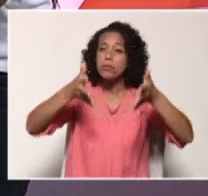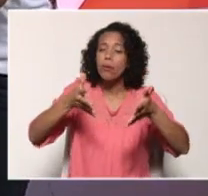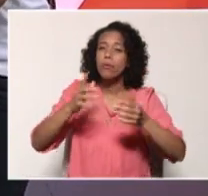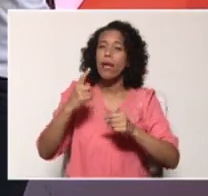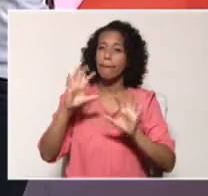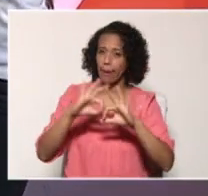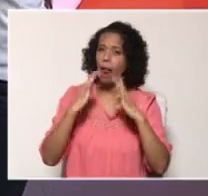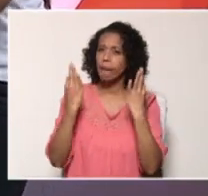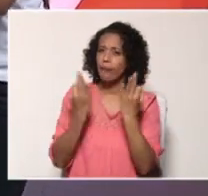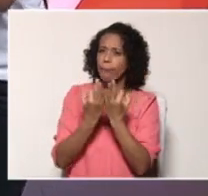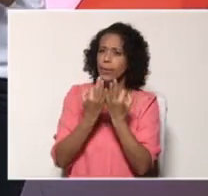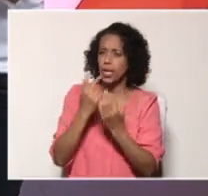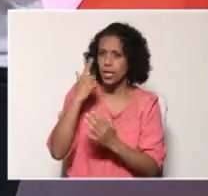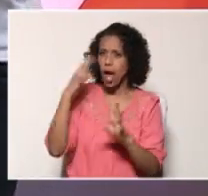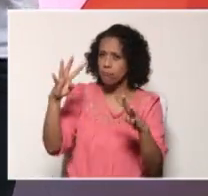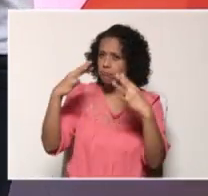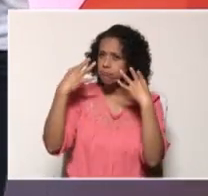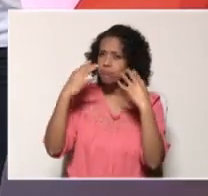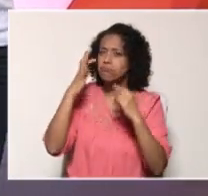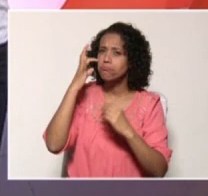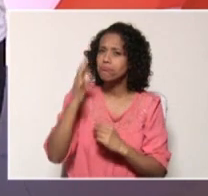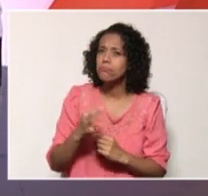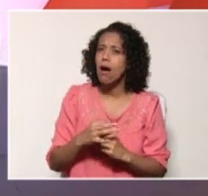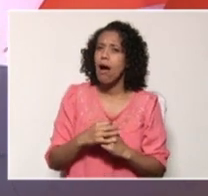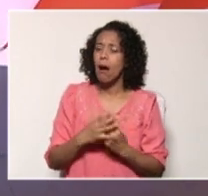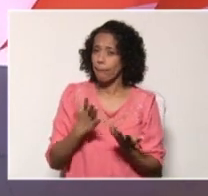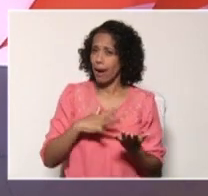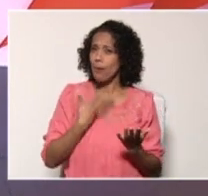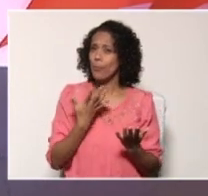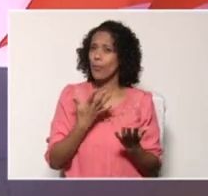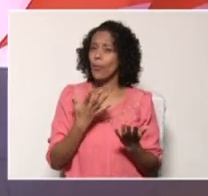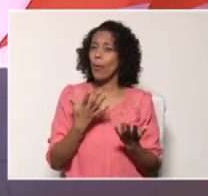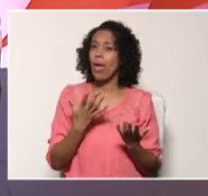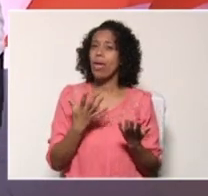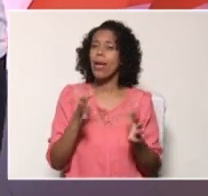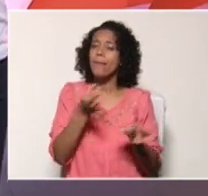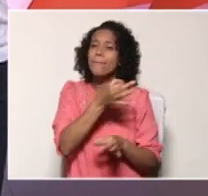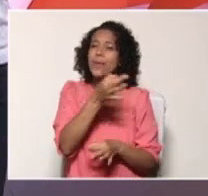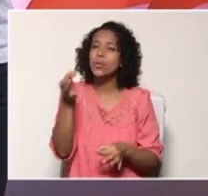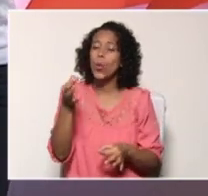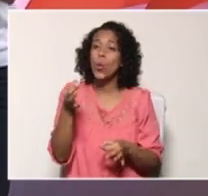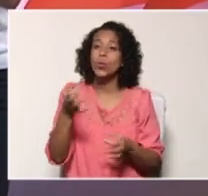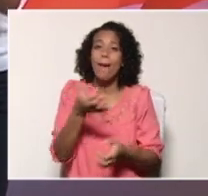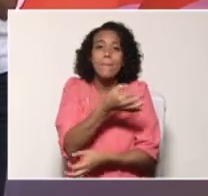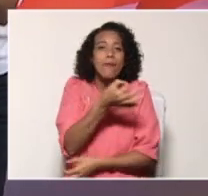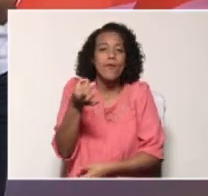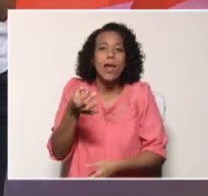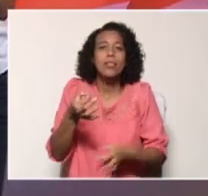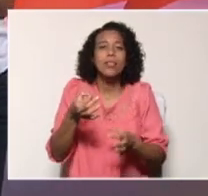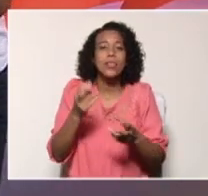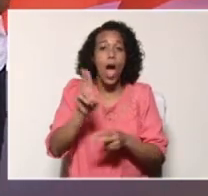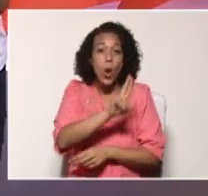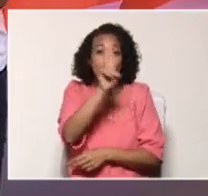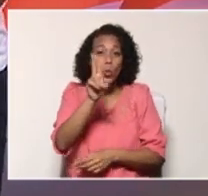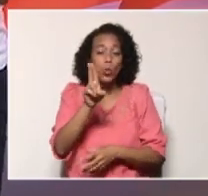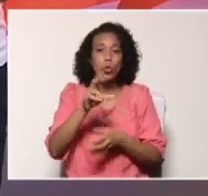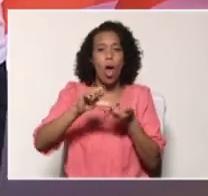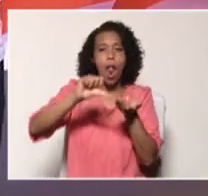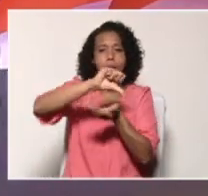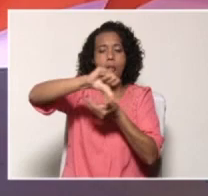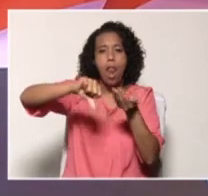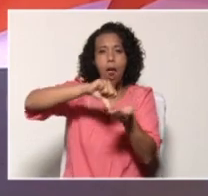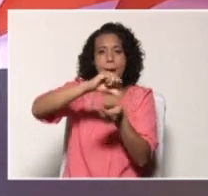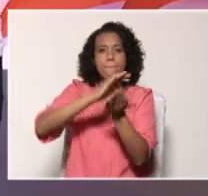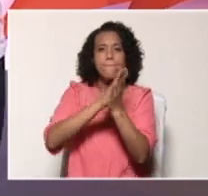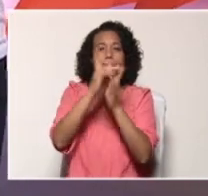nuestra familia, nuestra querida familia, para que tenga una excelente y correcta manipulación de los alimentos. Claro, ¿te parece? Que sí, tenemos